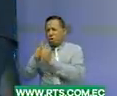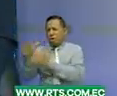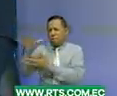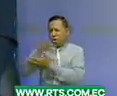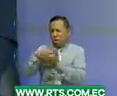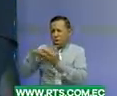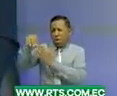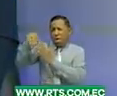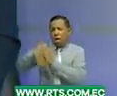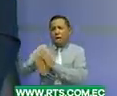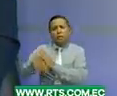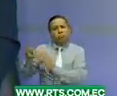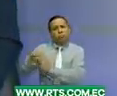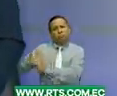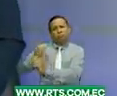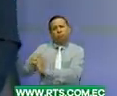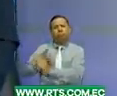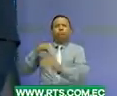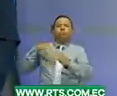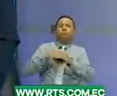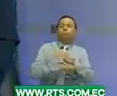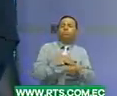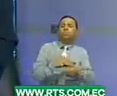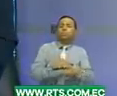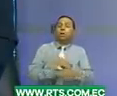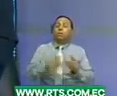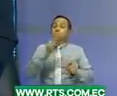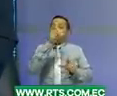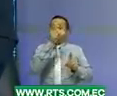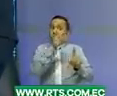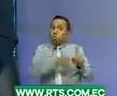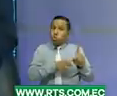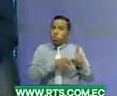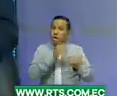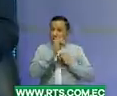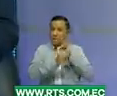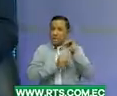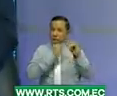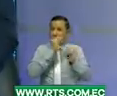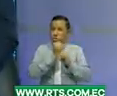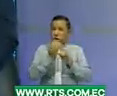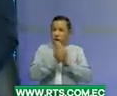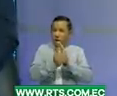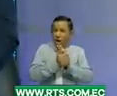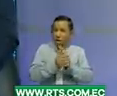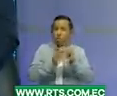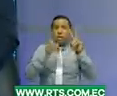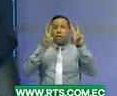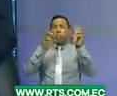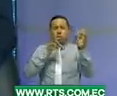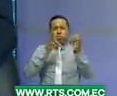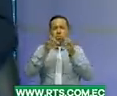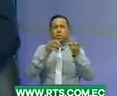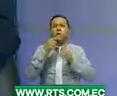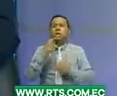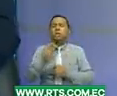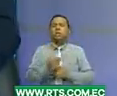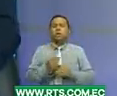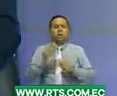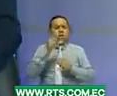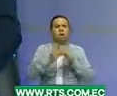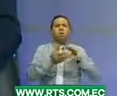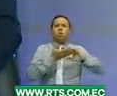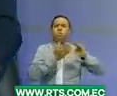del COVID-19. Un internacionalista asegura que hace falta más presión de la comunidad internacional al gobierno